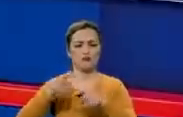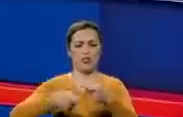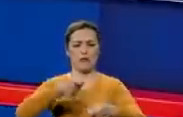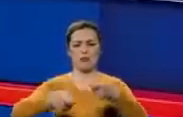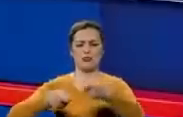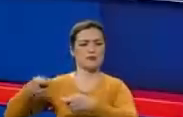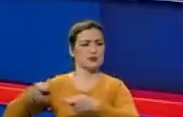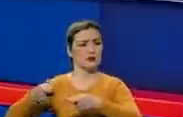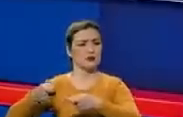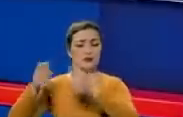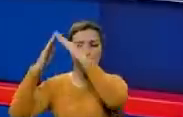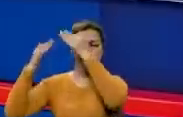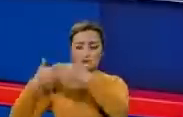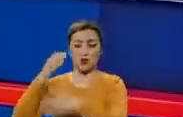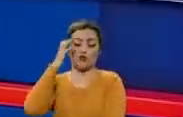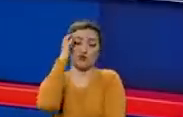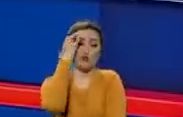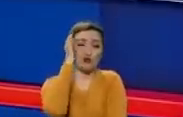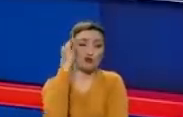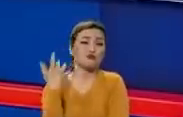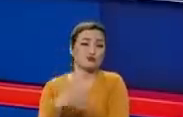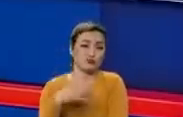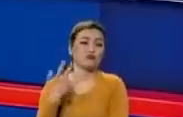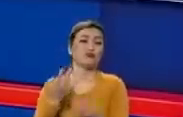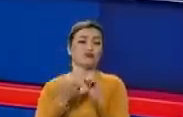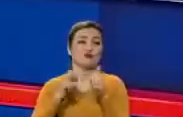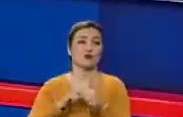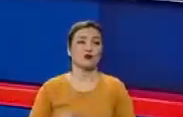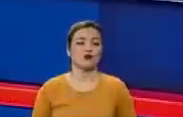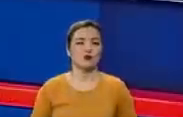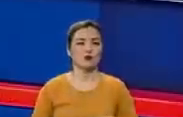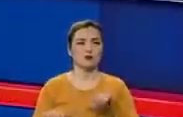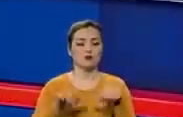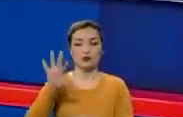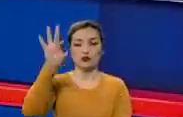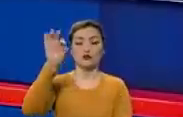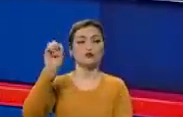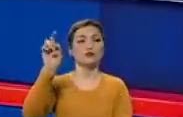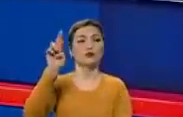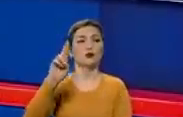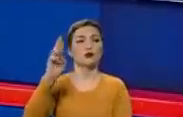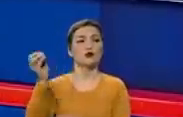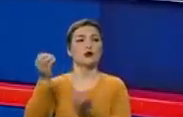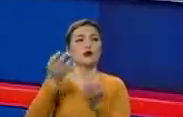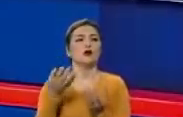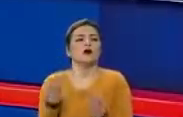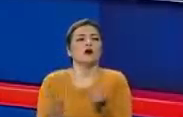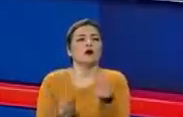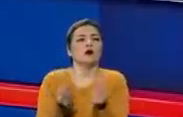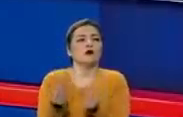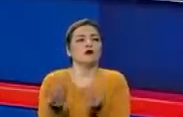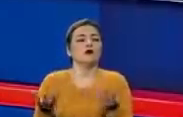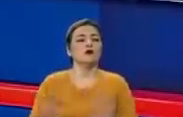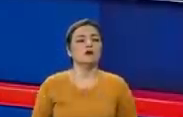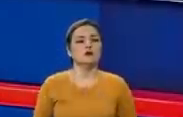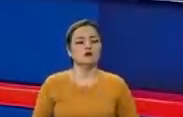Los vecinos están preocupados ya que aseguran que esto puede traer problemas. En el lugar está Fernanda Ceballos para comentarnos qué medidas se van a tomar